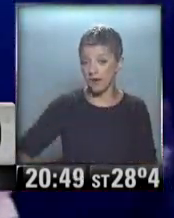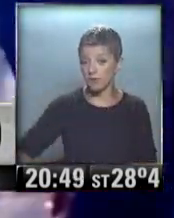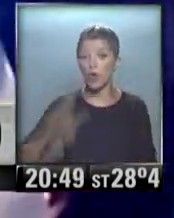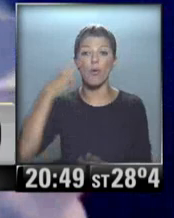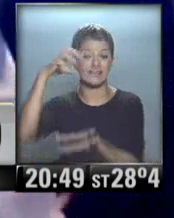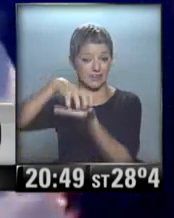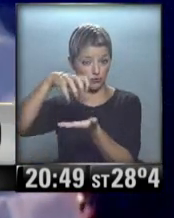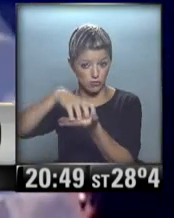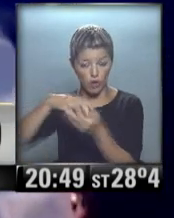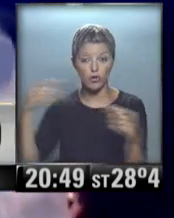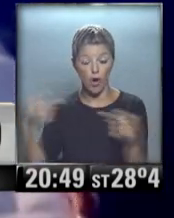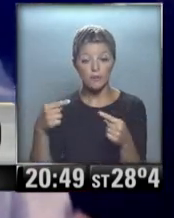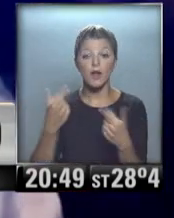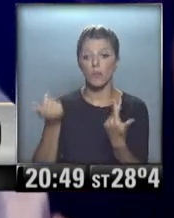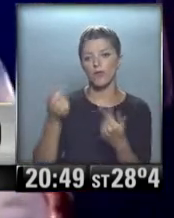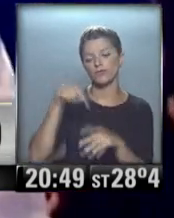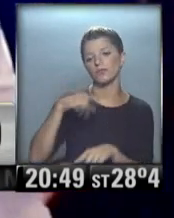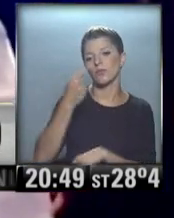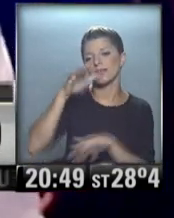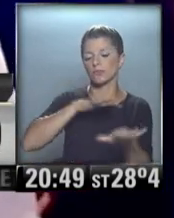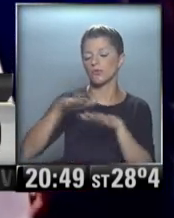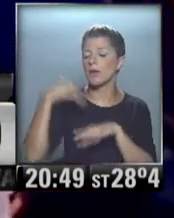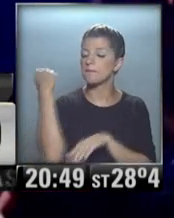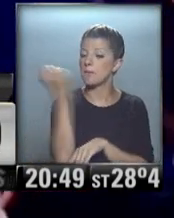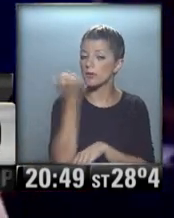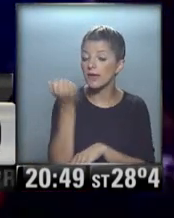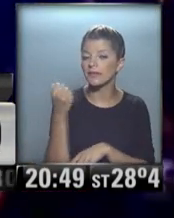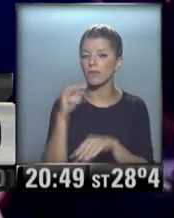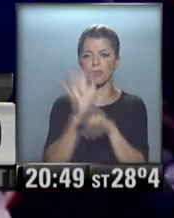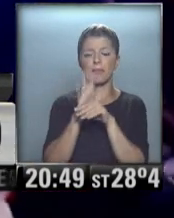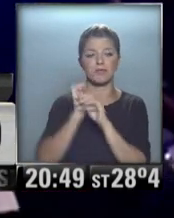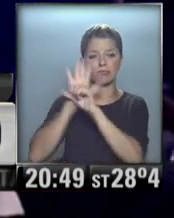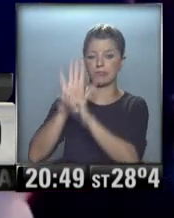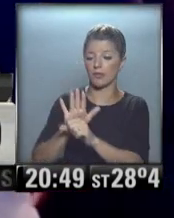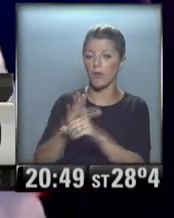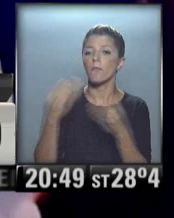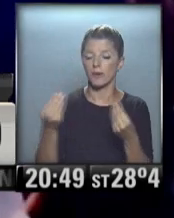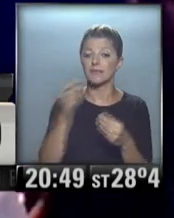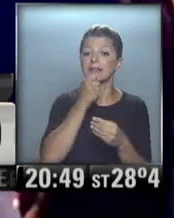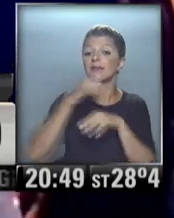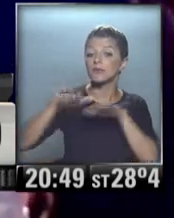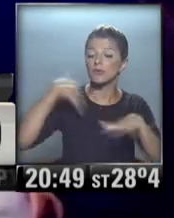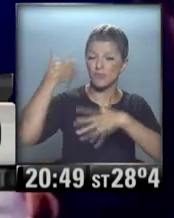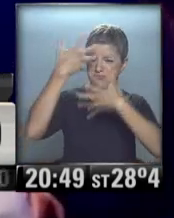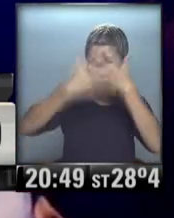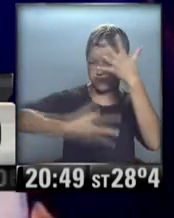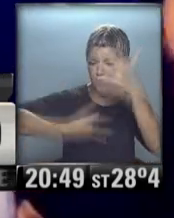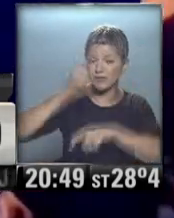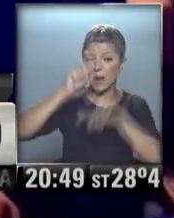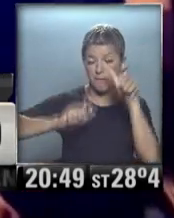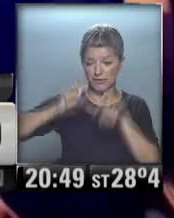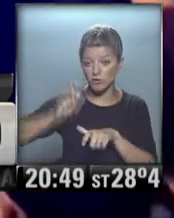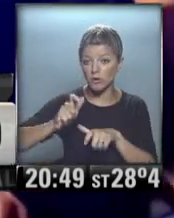hace que no le demos la trascendencia que tiene un acto tan grave que de que la renuncia de la violencia de los ciudadanos de a pie